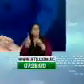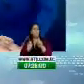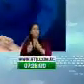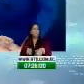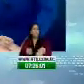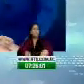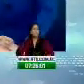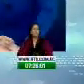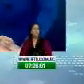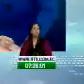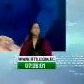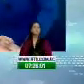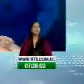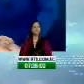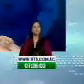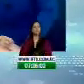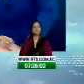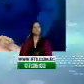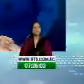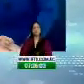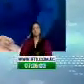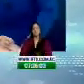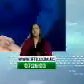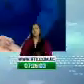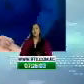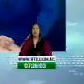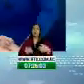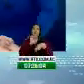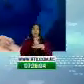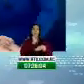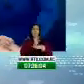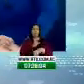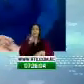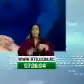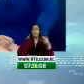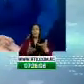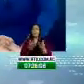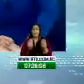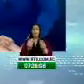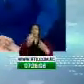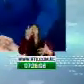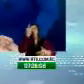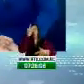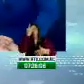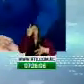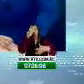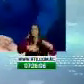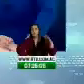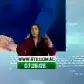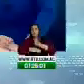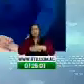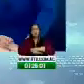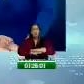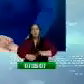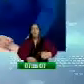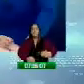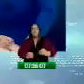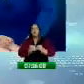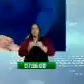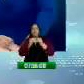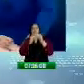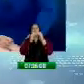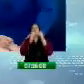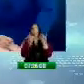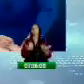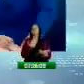preguntarle si todavía no hemos llegado al pico más alto de la enfermedad en el país. ¿Cuáles han sido las experiencias que hemos